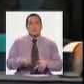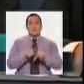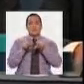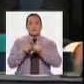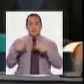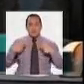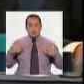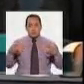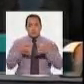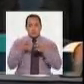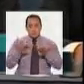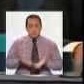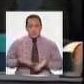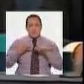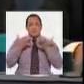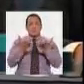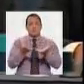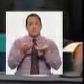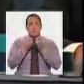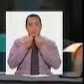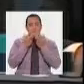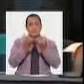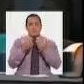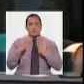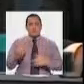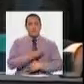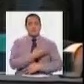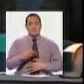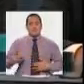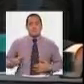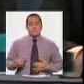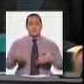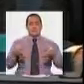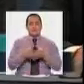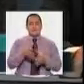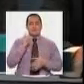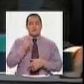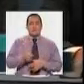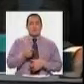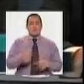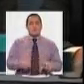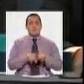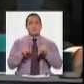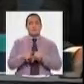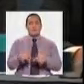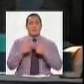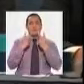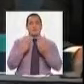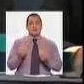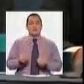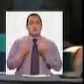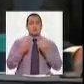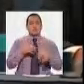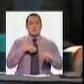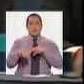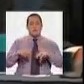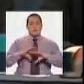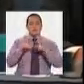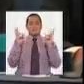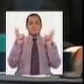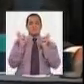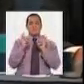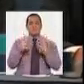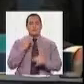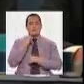también nosotros remitamos información a la presidenta del tribunal para que ella sepa qué estaba sucediendo también en la jurisdicción